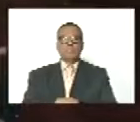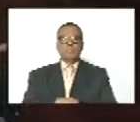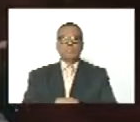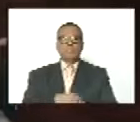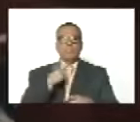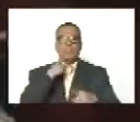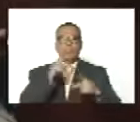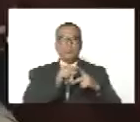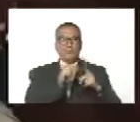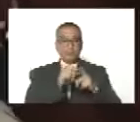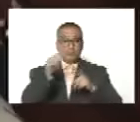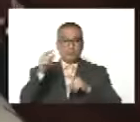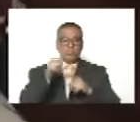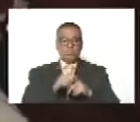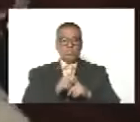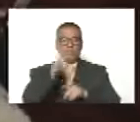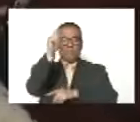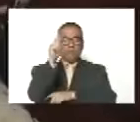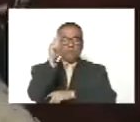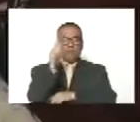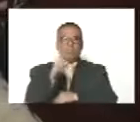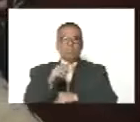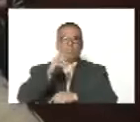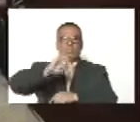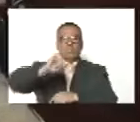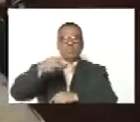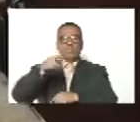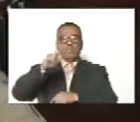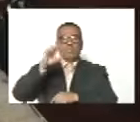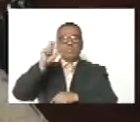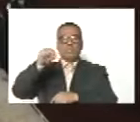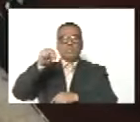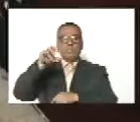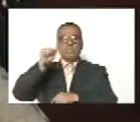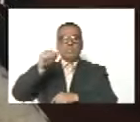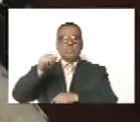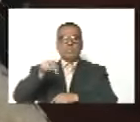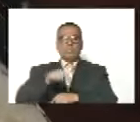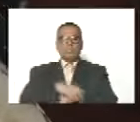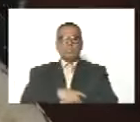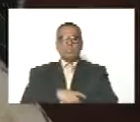Dejo en el derecho de palabra al diputado Jorman Aguiar.